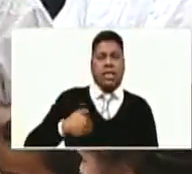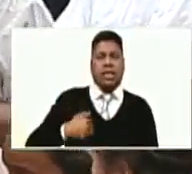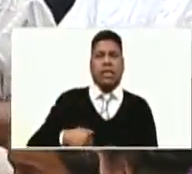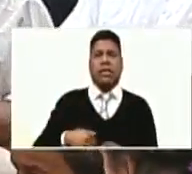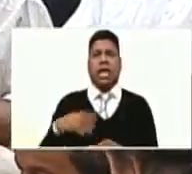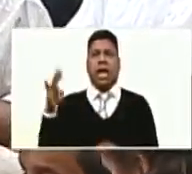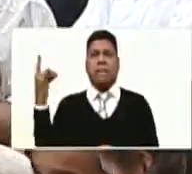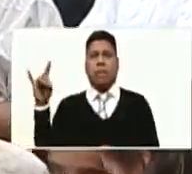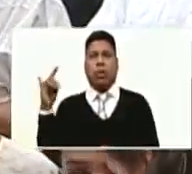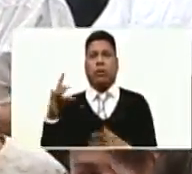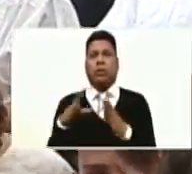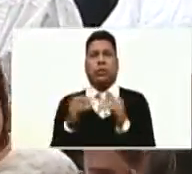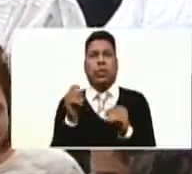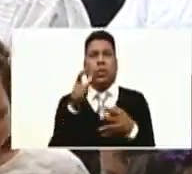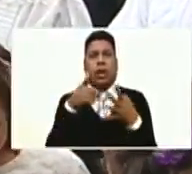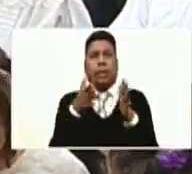países,